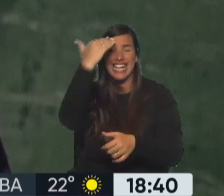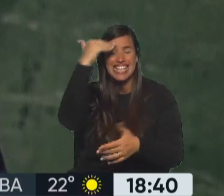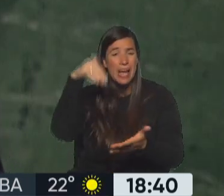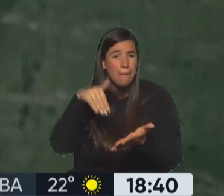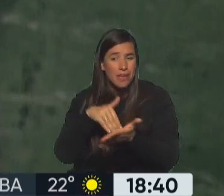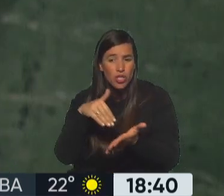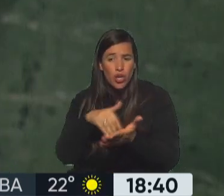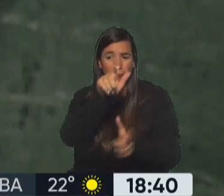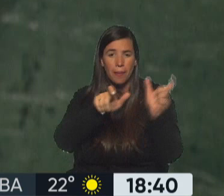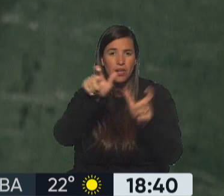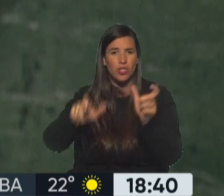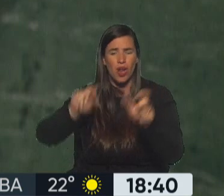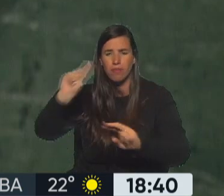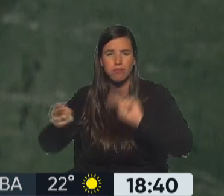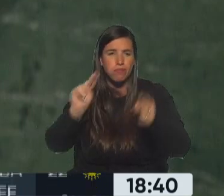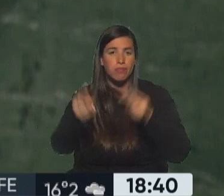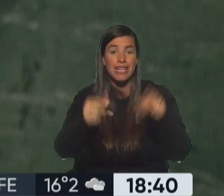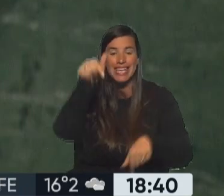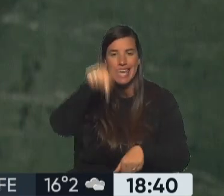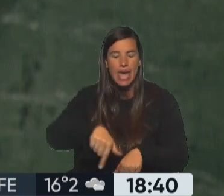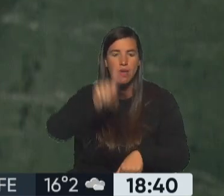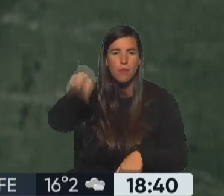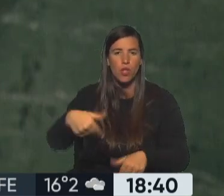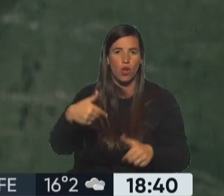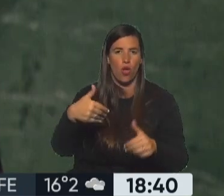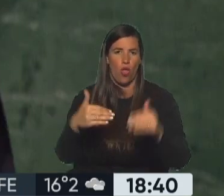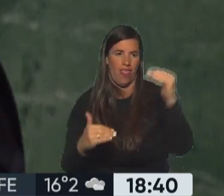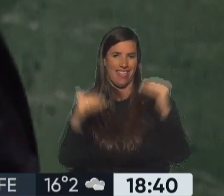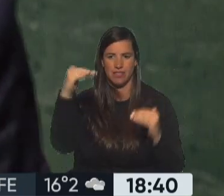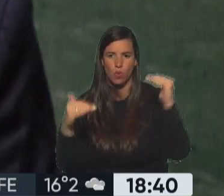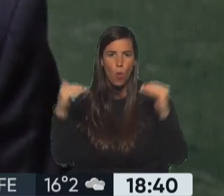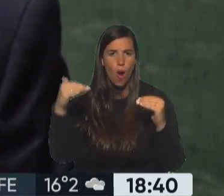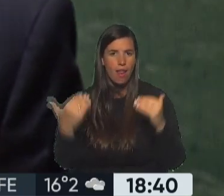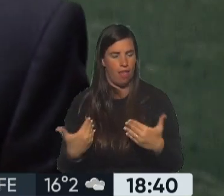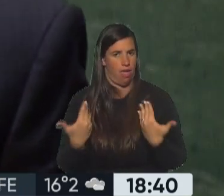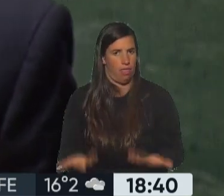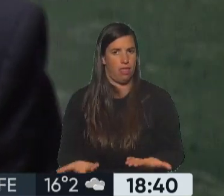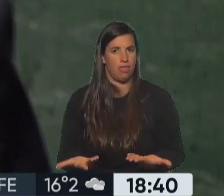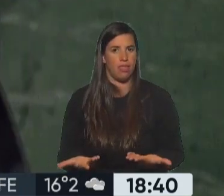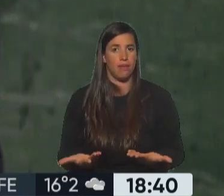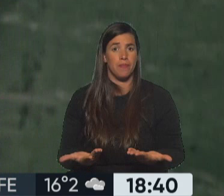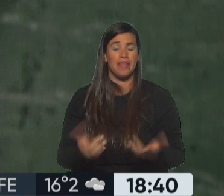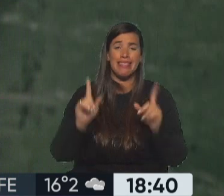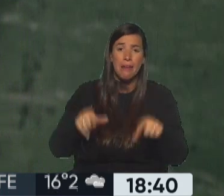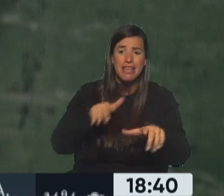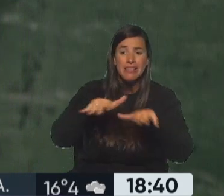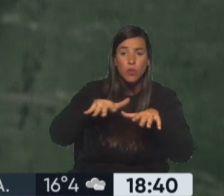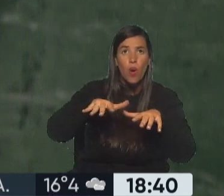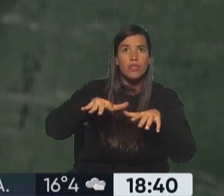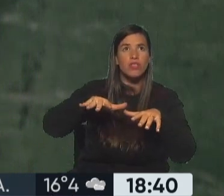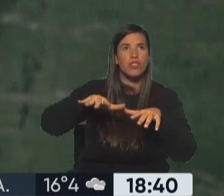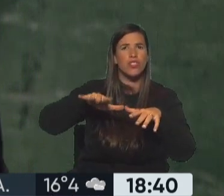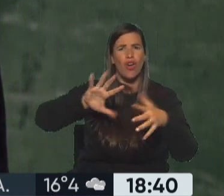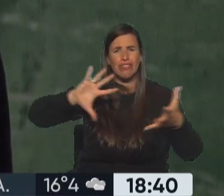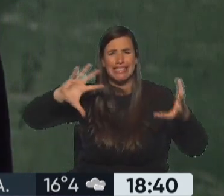descubierto de la desigualdad que enfrentamos. Mientras tanto, la crisis climática somete a nuestro